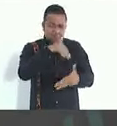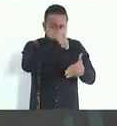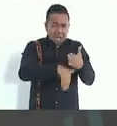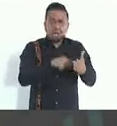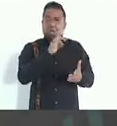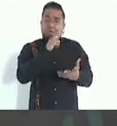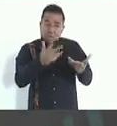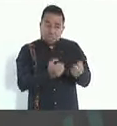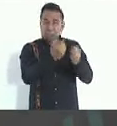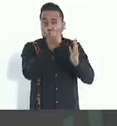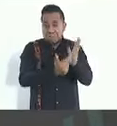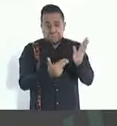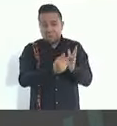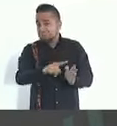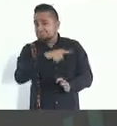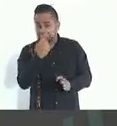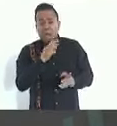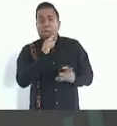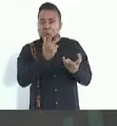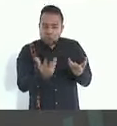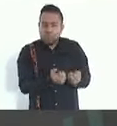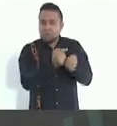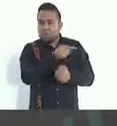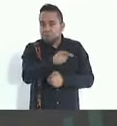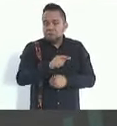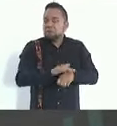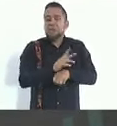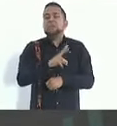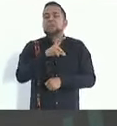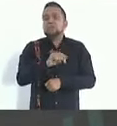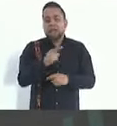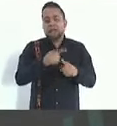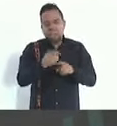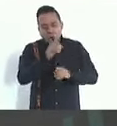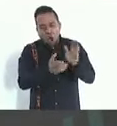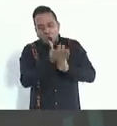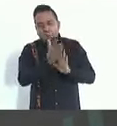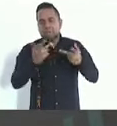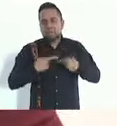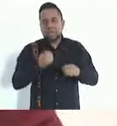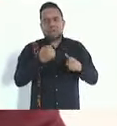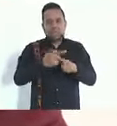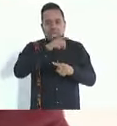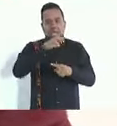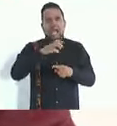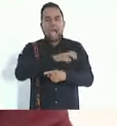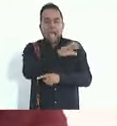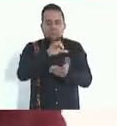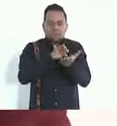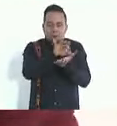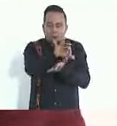su taller? ¿Por qué no rescató al obrero? ¿Por qué no rescató al campesino?